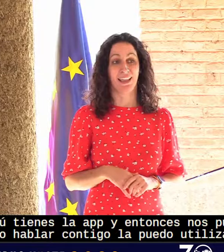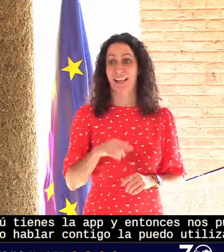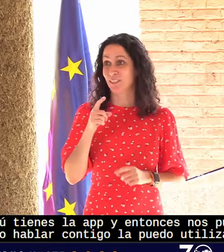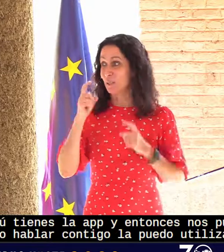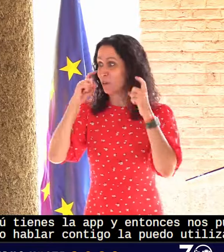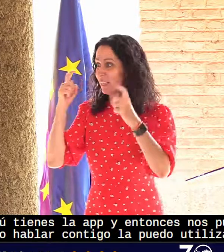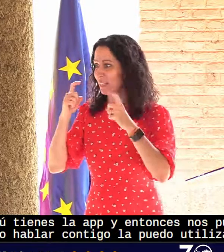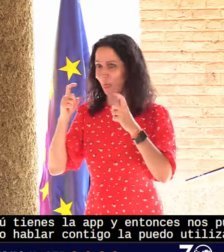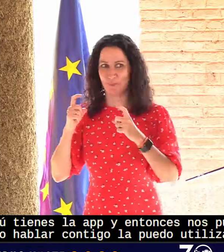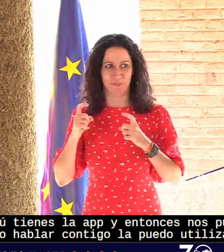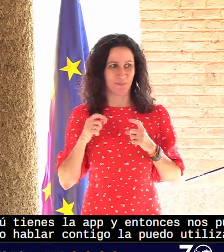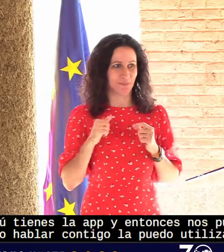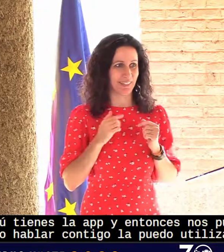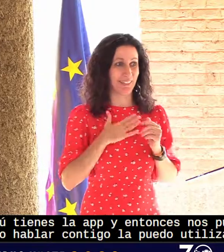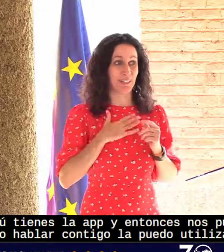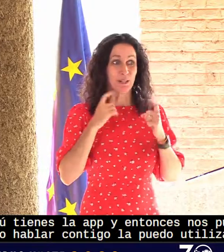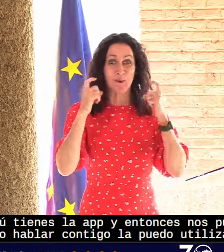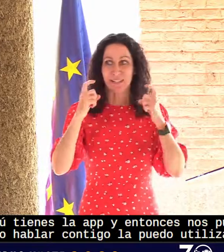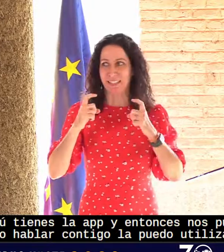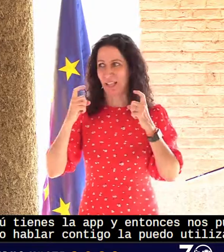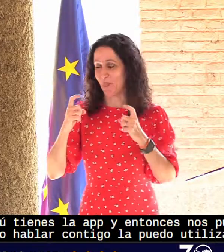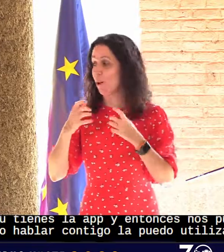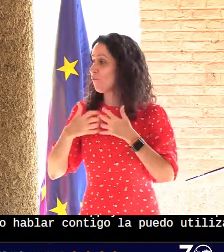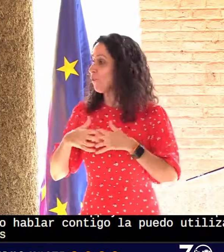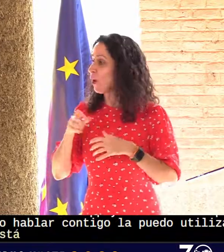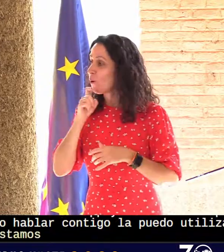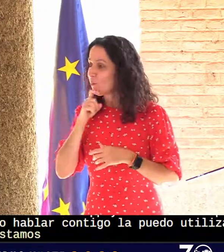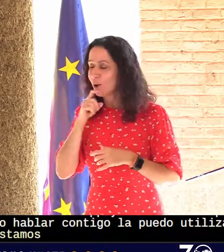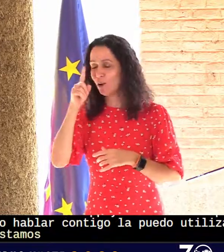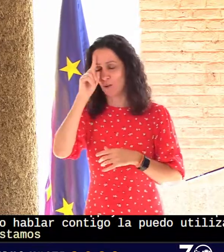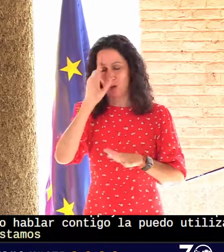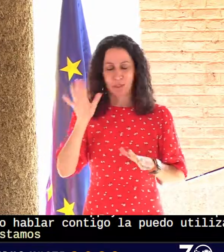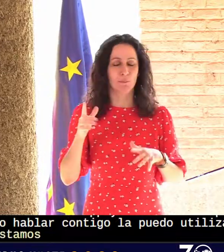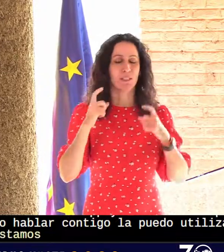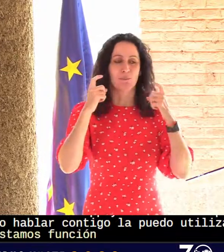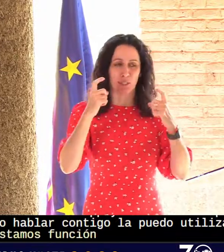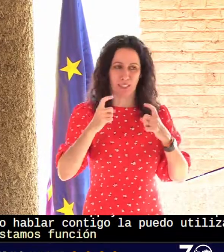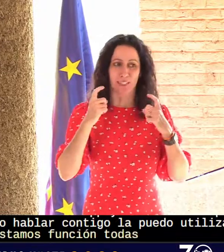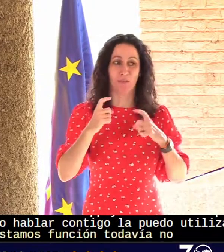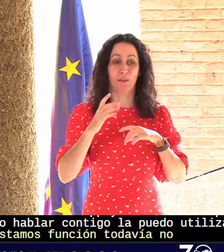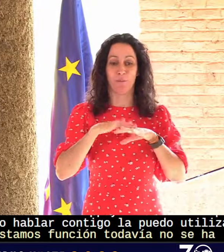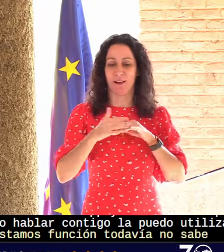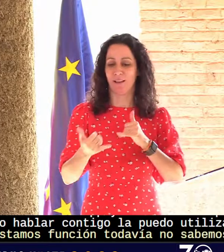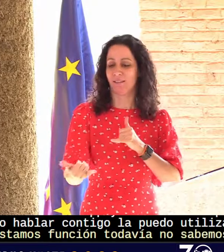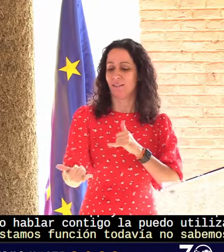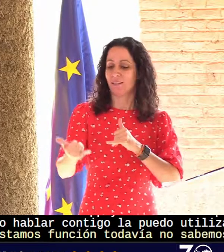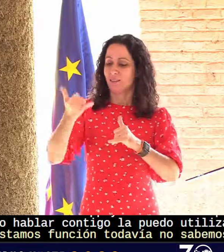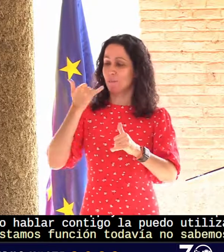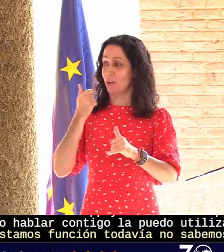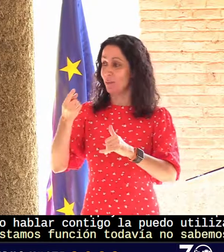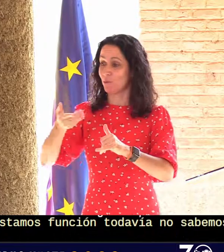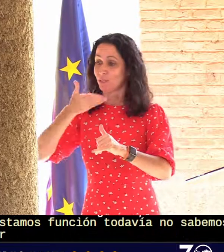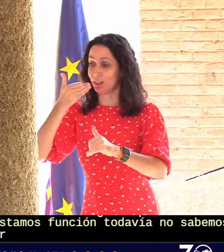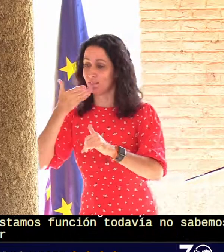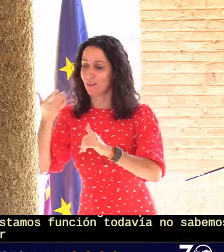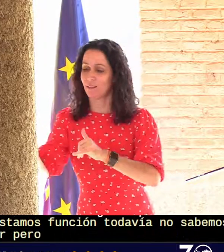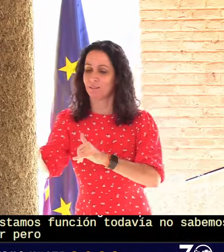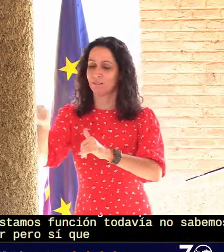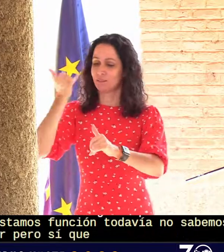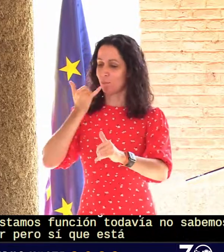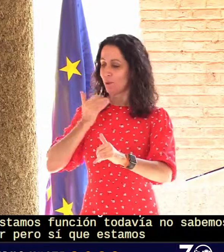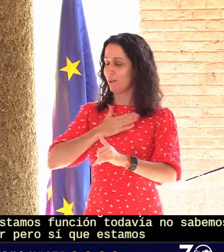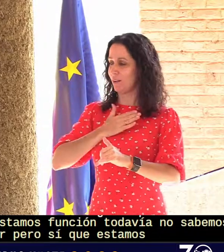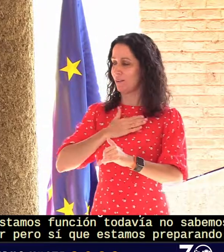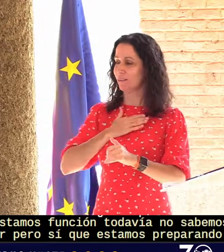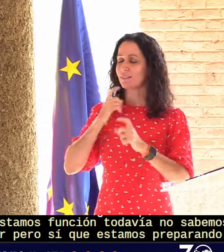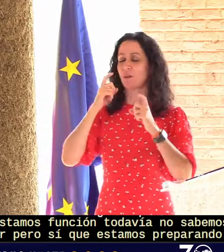utilizar sí En eso estamos en eso estamos funci todavía no sabemos muy bien cómo va a funcionar pero sí que estamos